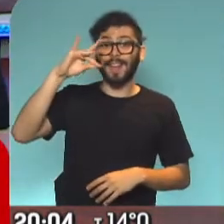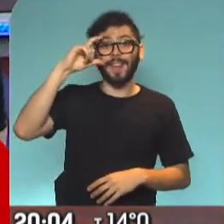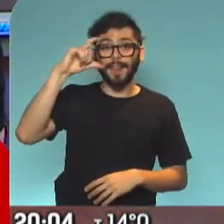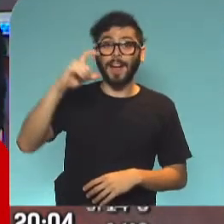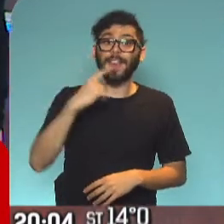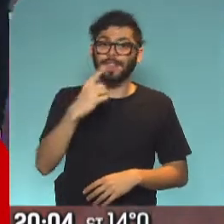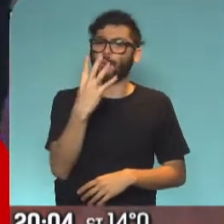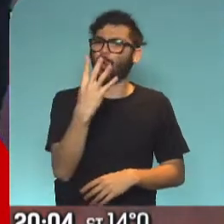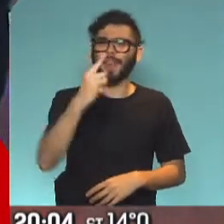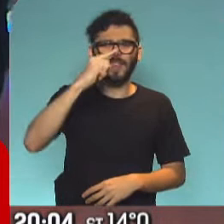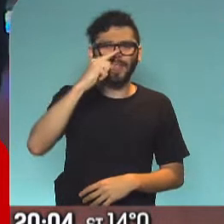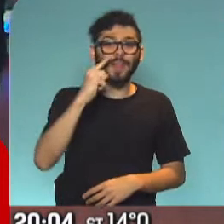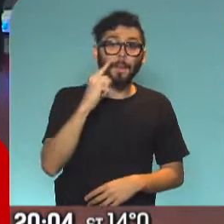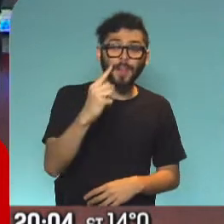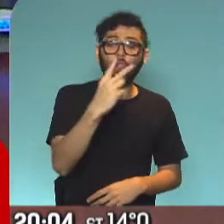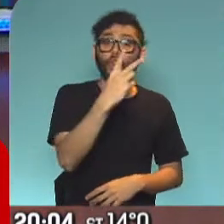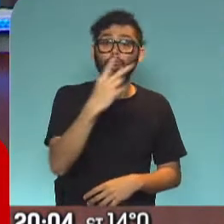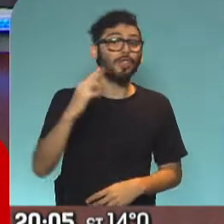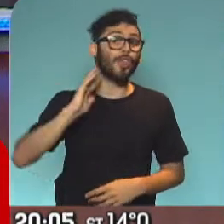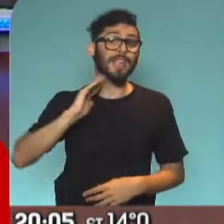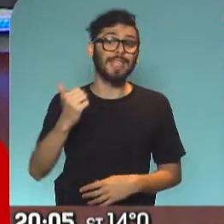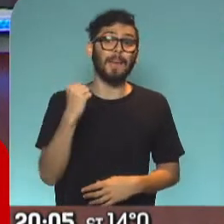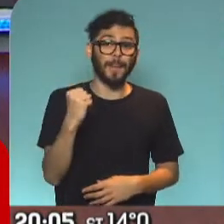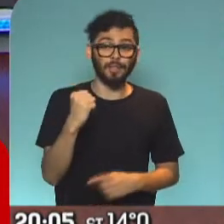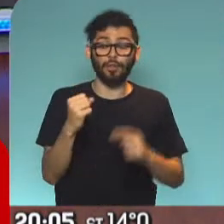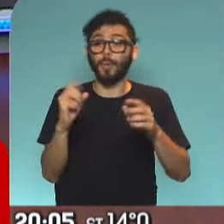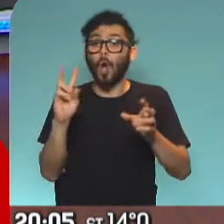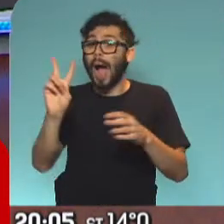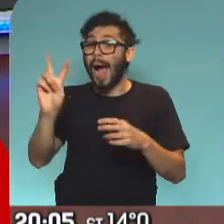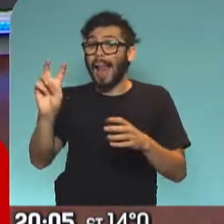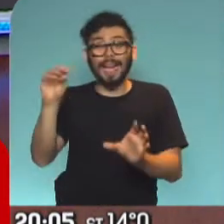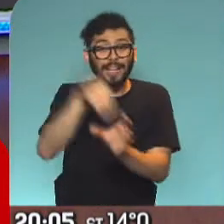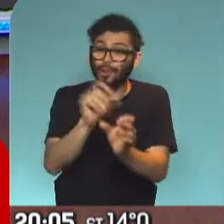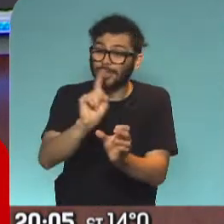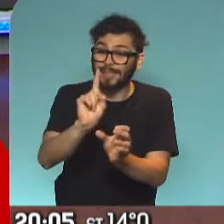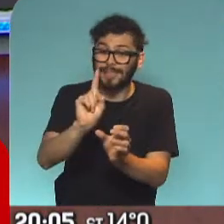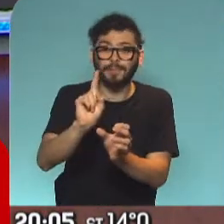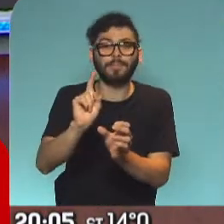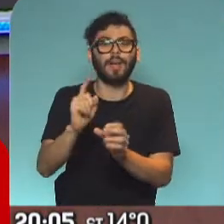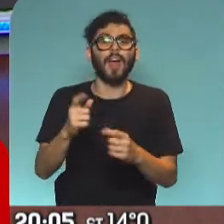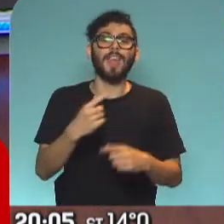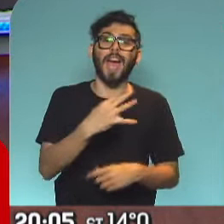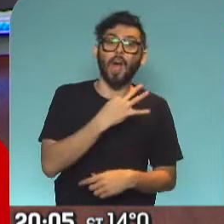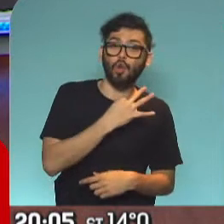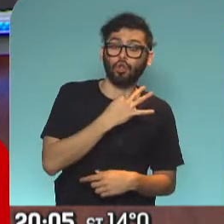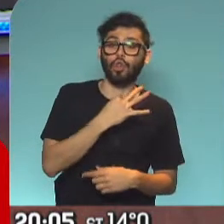pesos, esto es sin contar el pago del alquiler. Entre agosto y septiembre aumentó